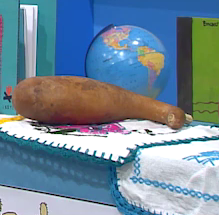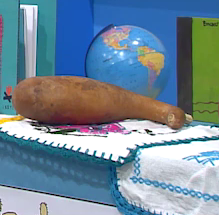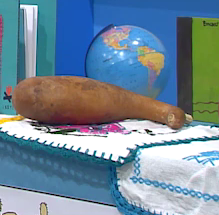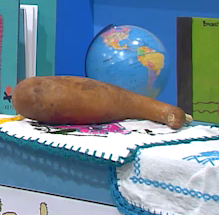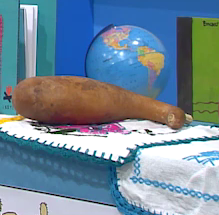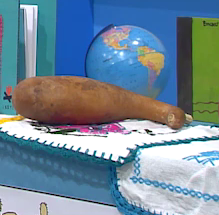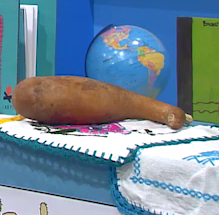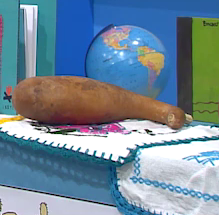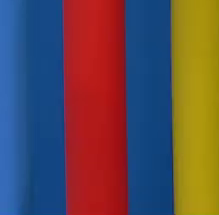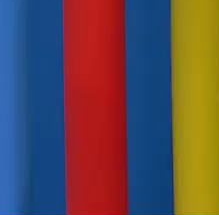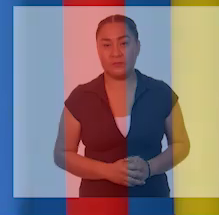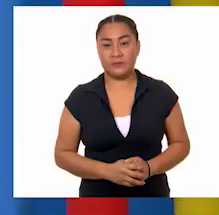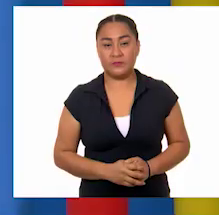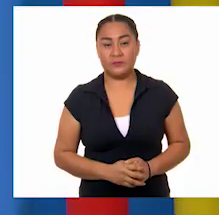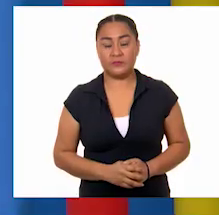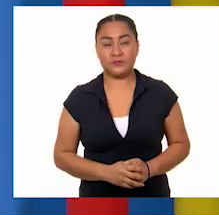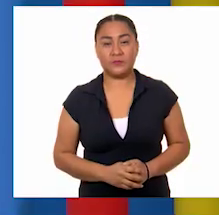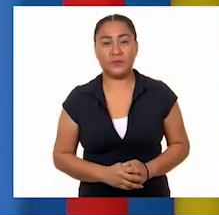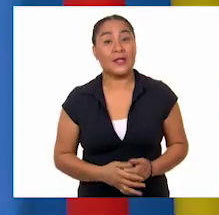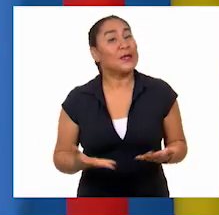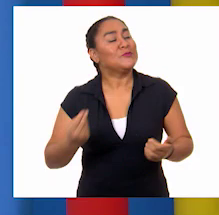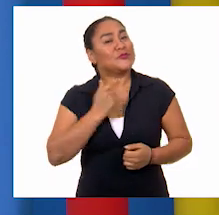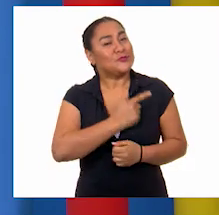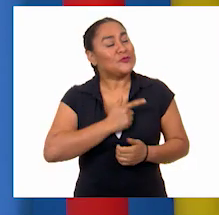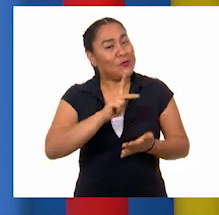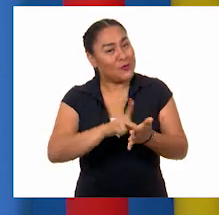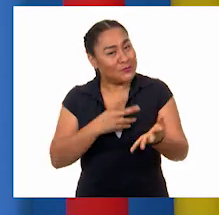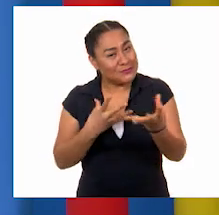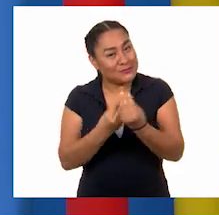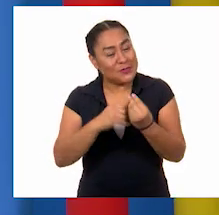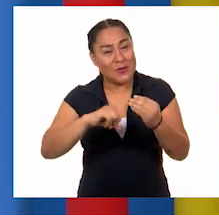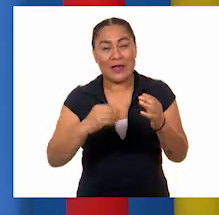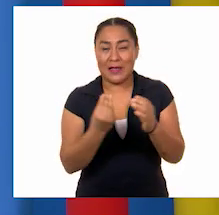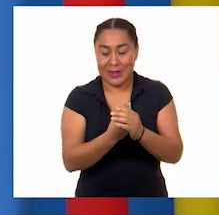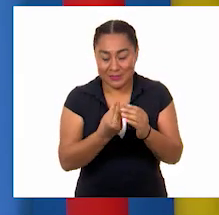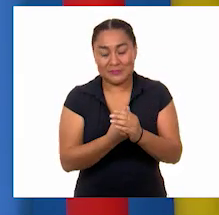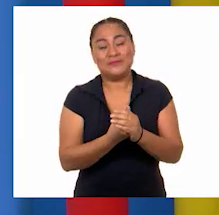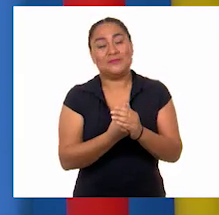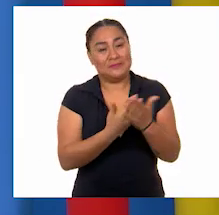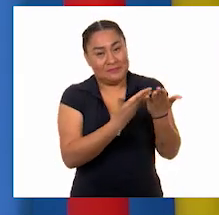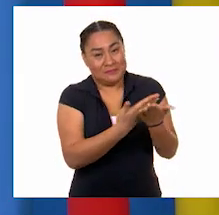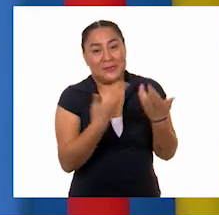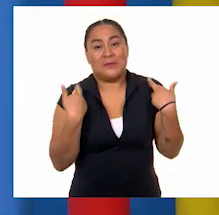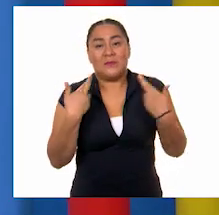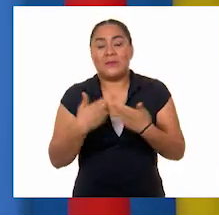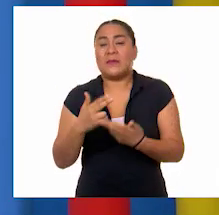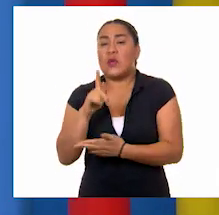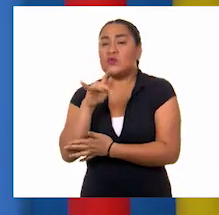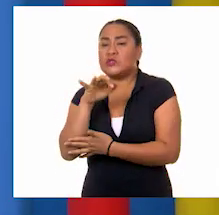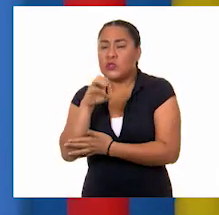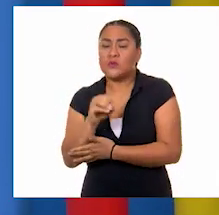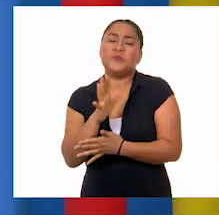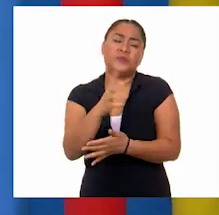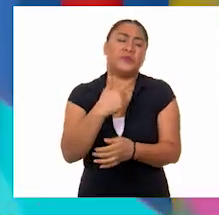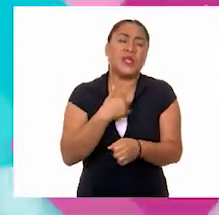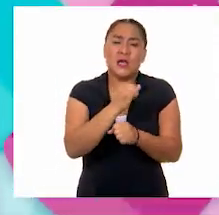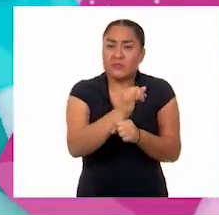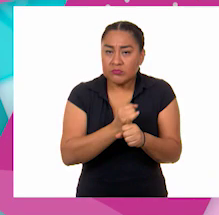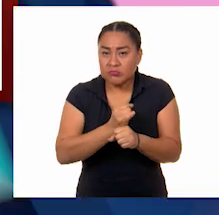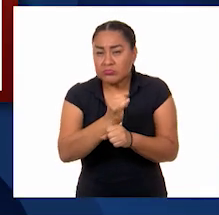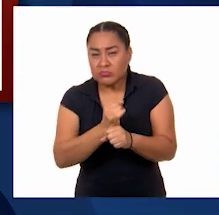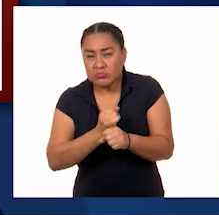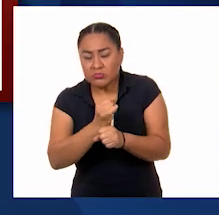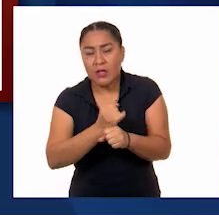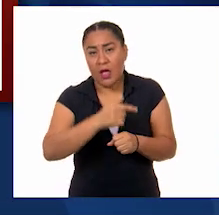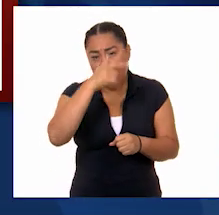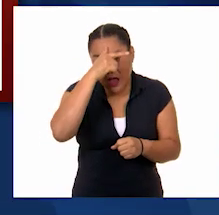na yi. Un gusto tenerlo nuevamente en esta clase, maestro Lucio. Investigando un poco, encontré que